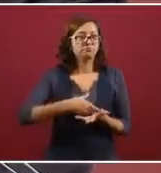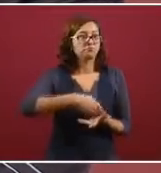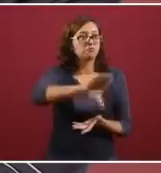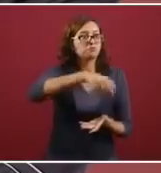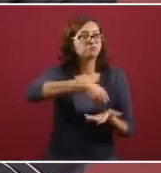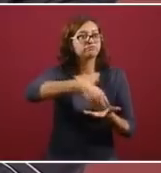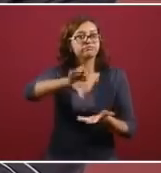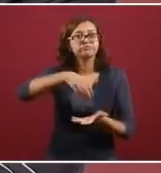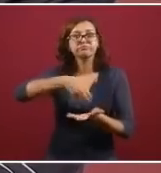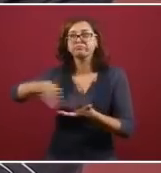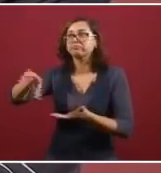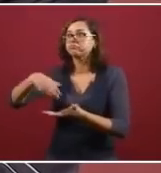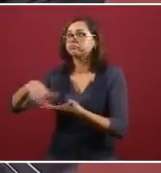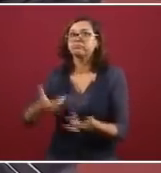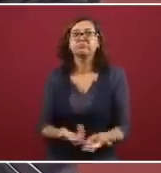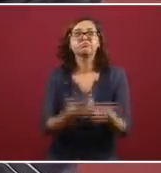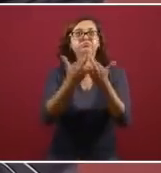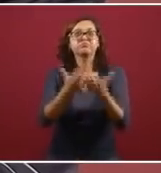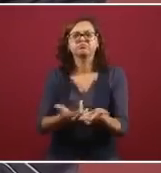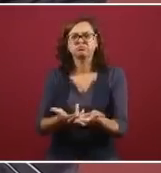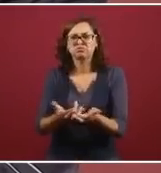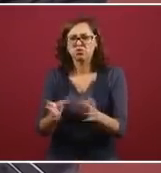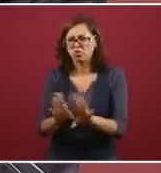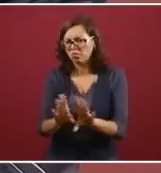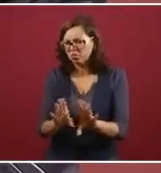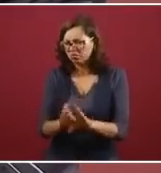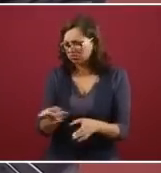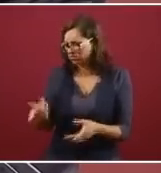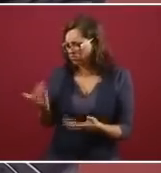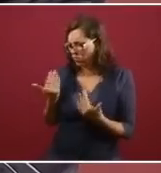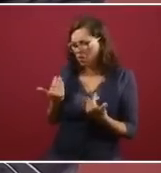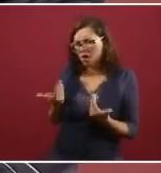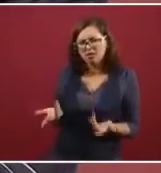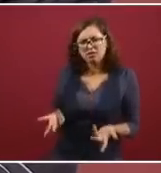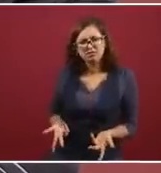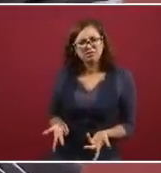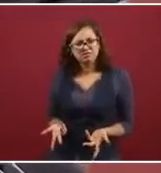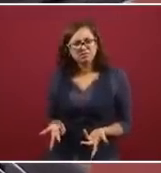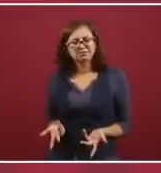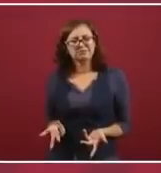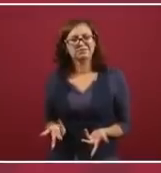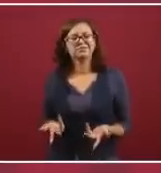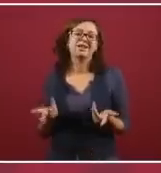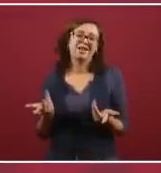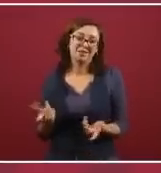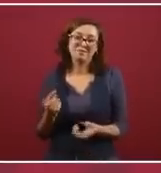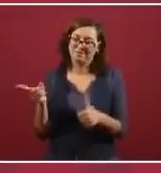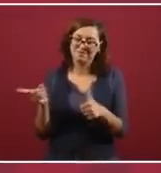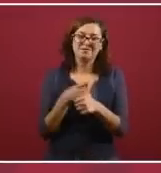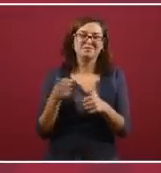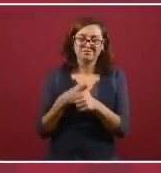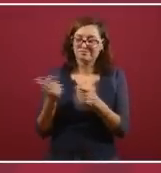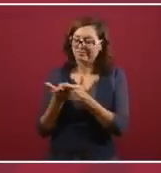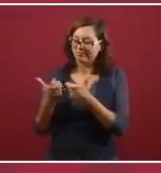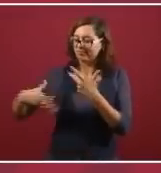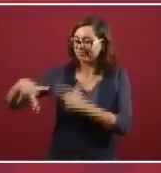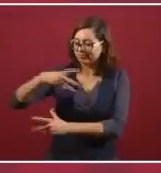riqueza si no se produce. Tiene que haber riqueza para poder